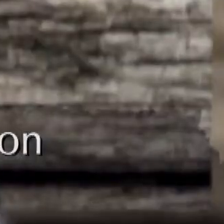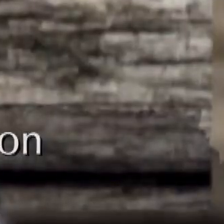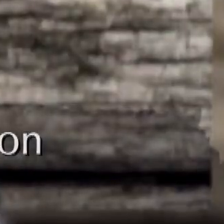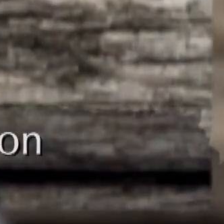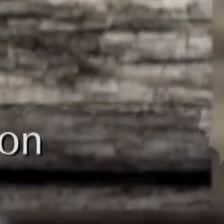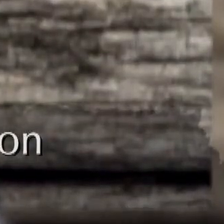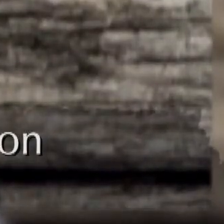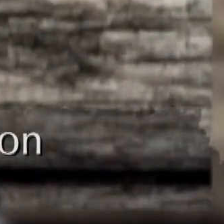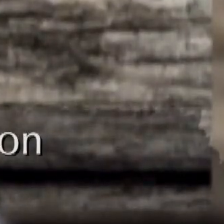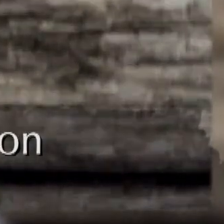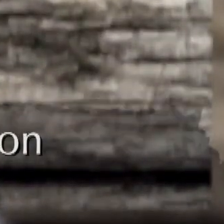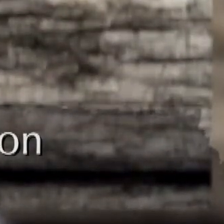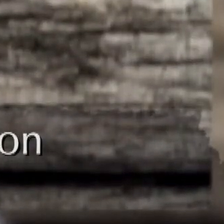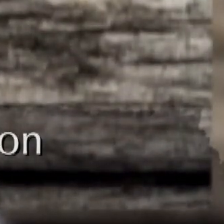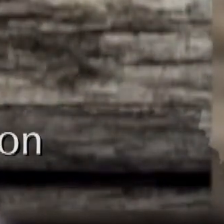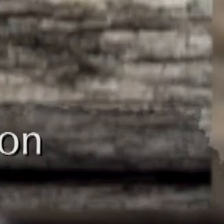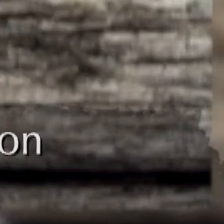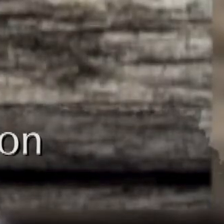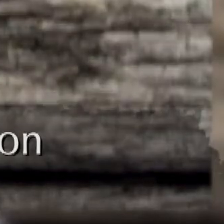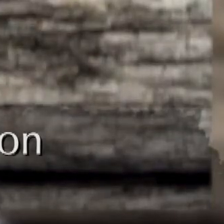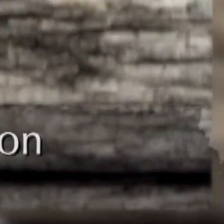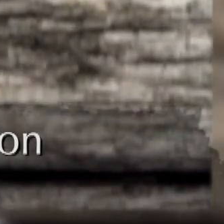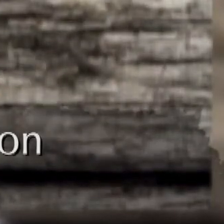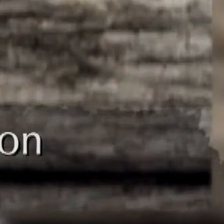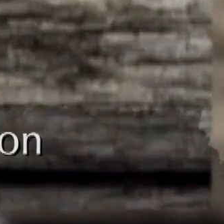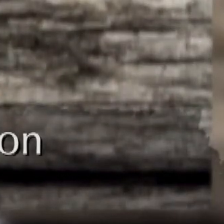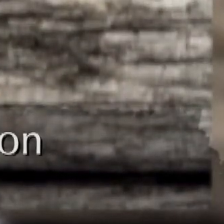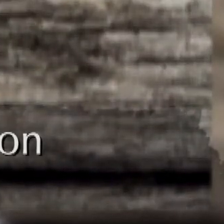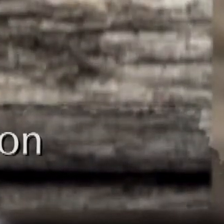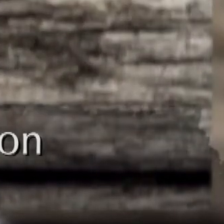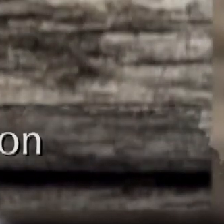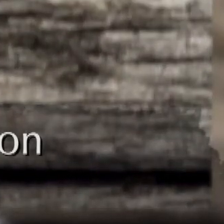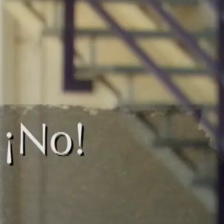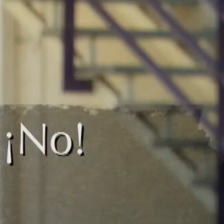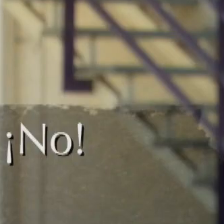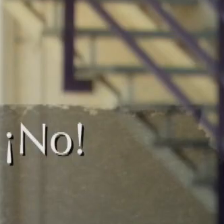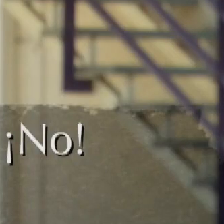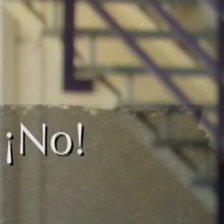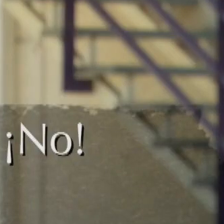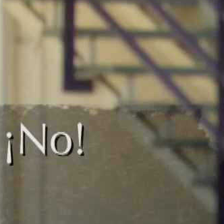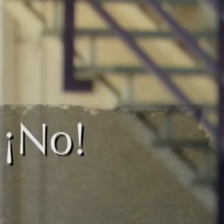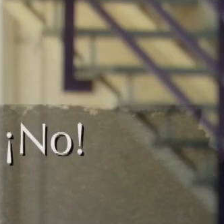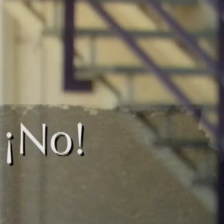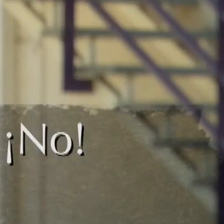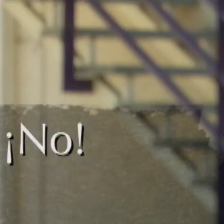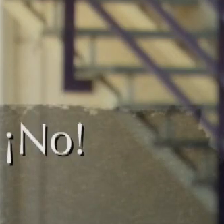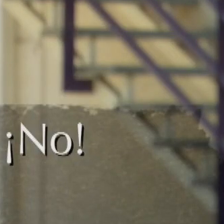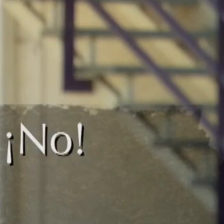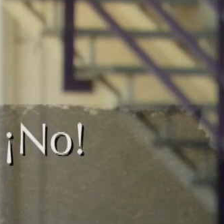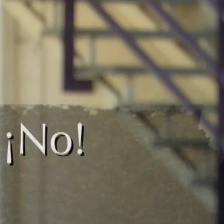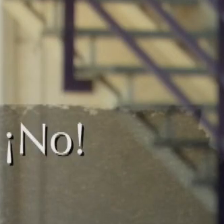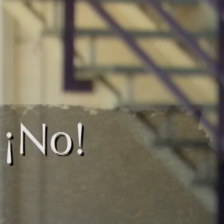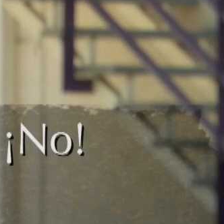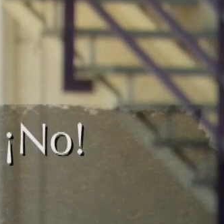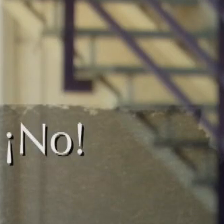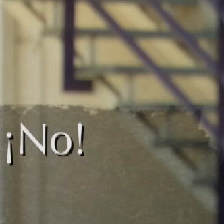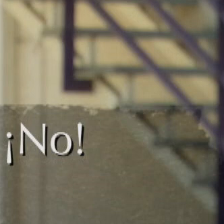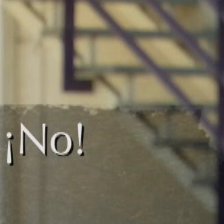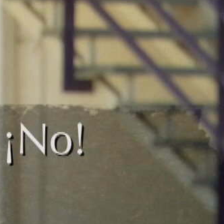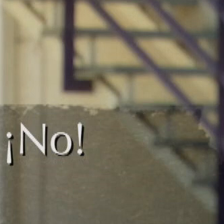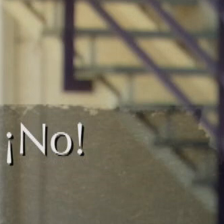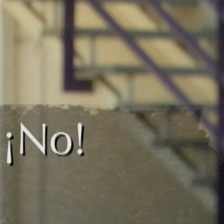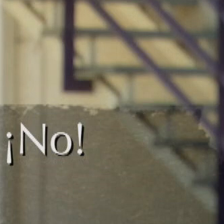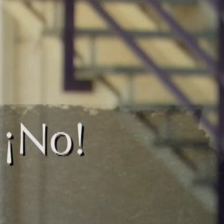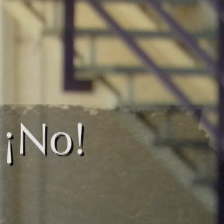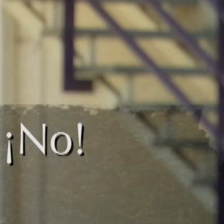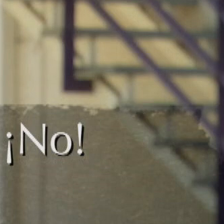fácil. Fundamentalmente por no quedar mal con los demás o por miedo al rechazo. Establecer nuestros propios límites y decir no